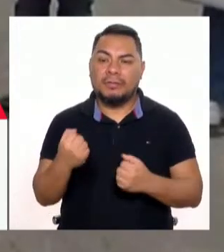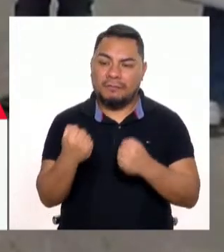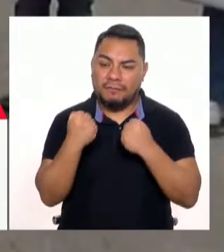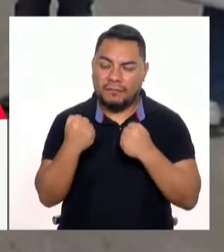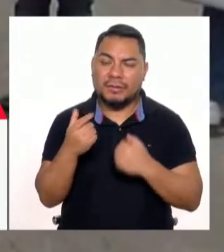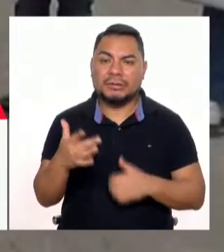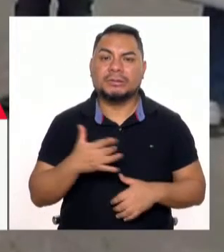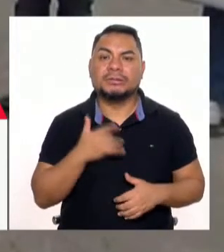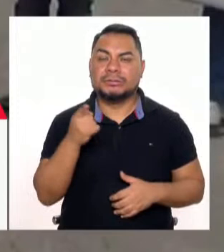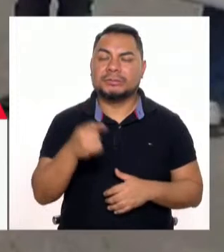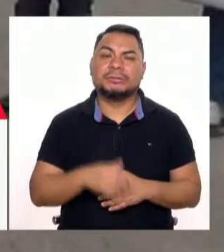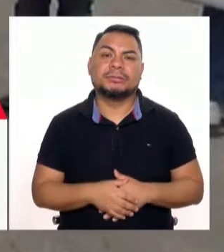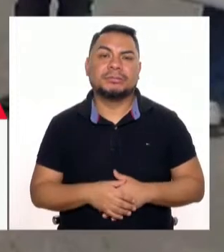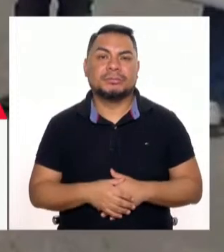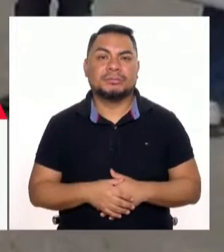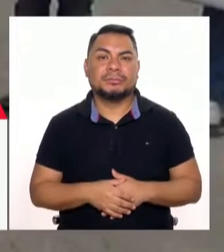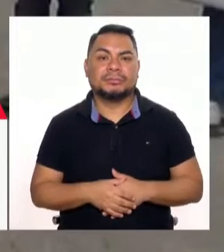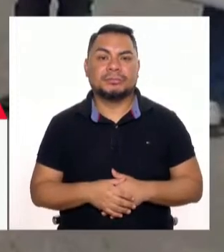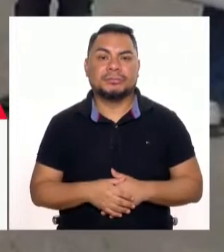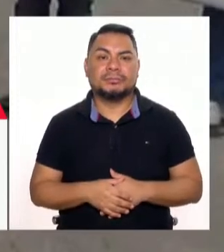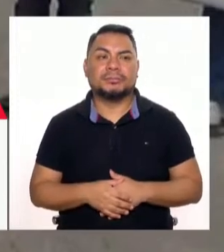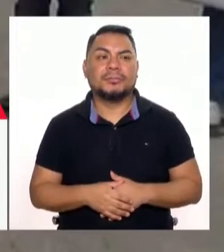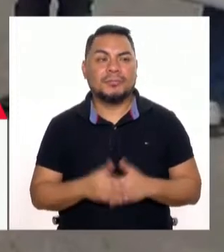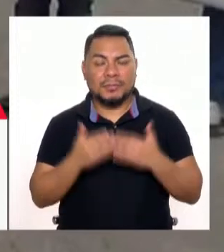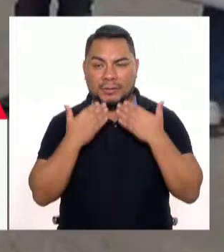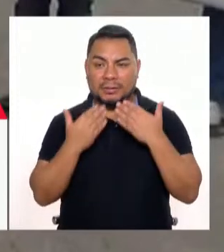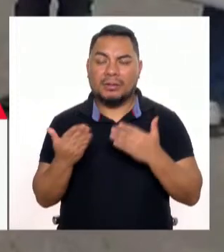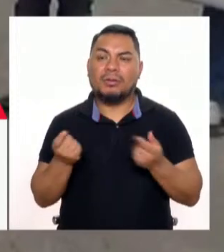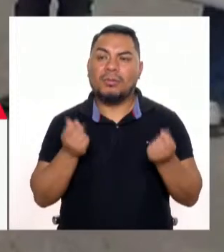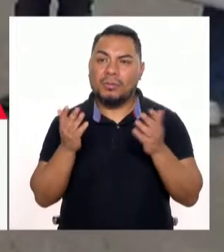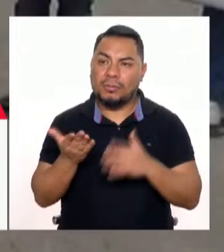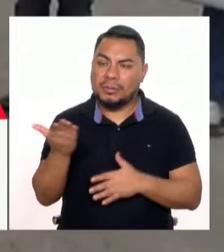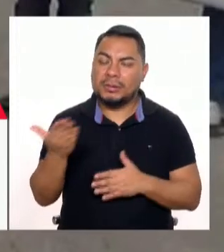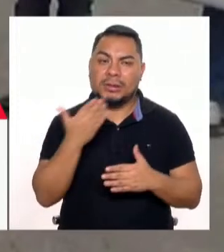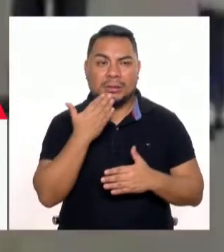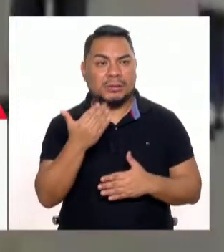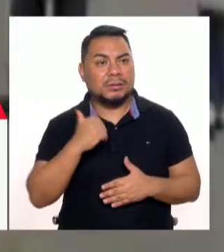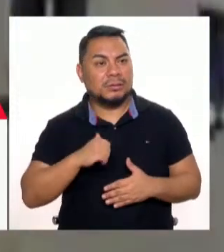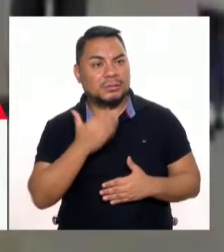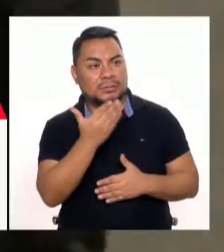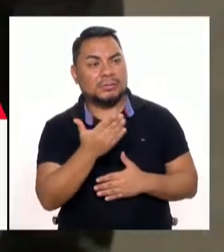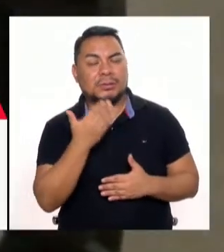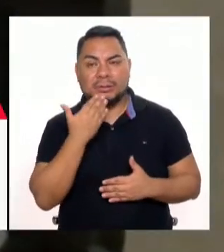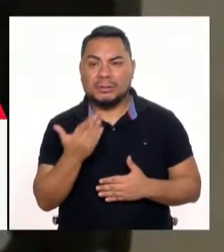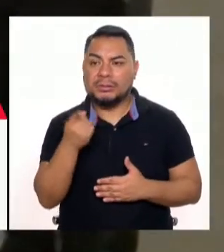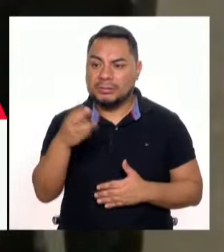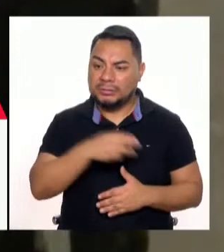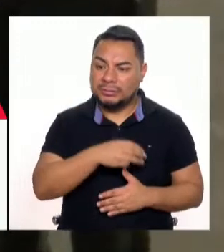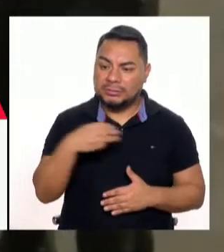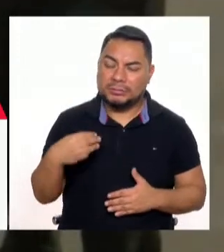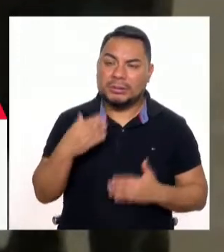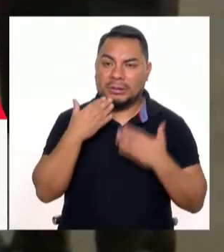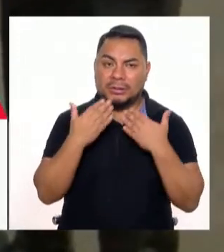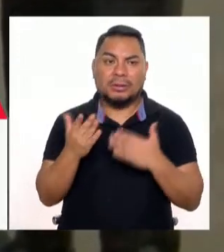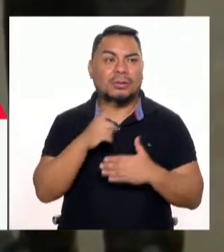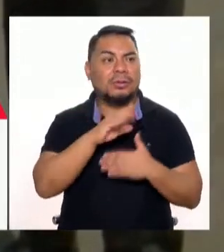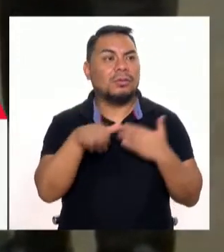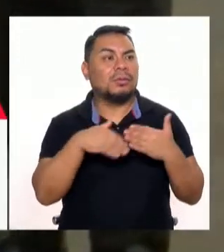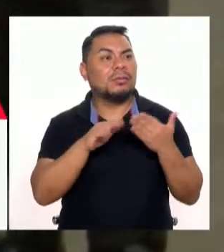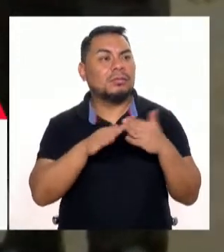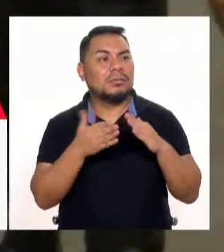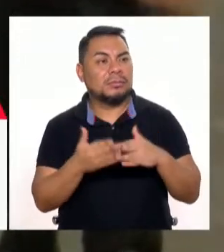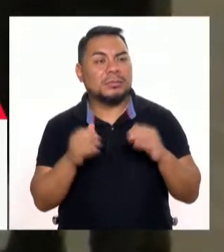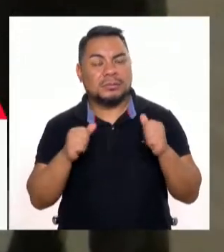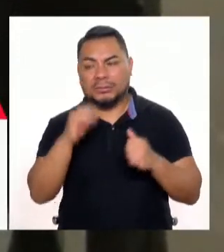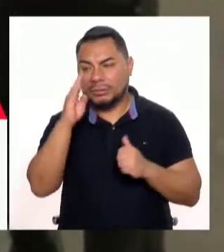fuerza que tengo gracias gracias alcalde provincial Gracias ministros y gracias a todo mi pueblo